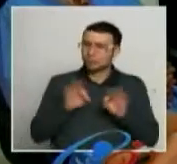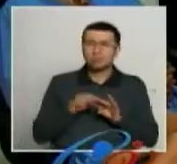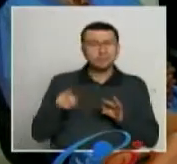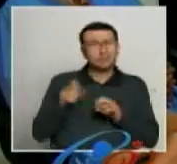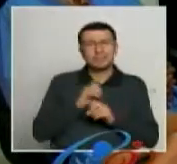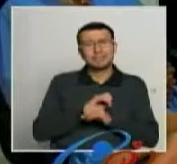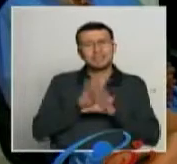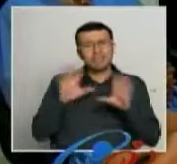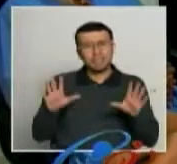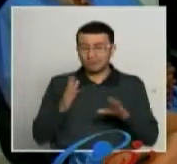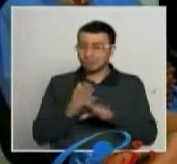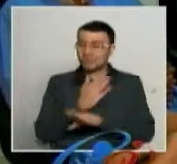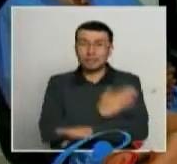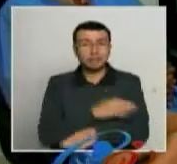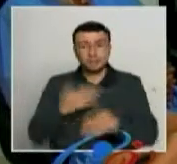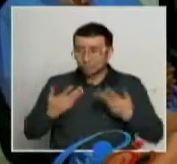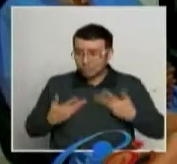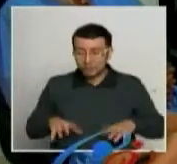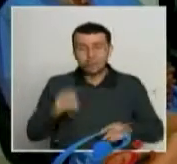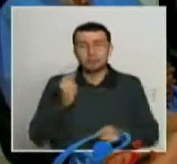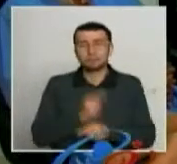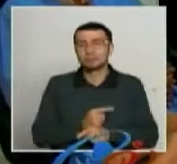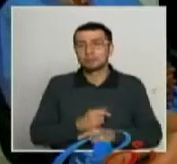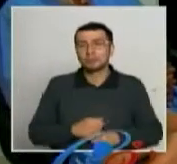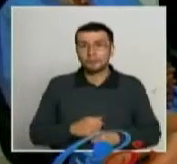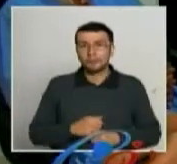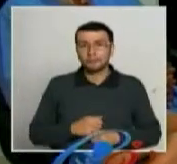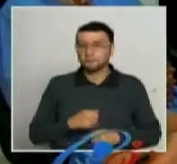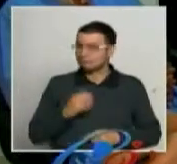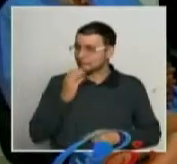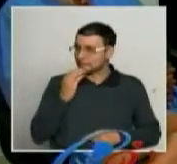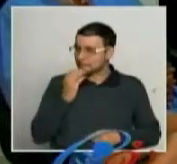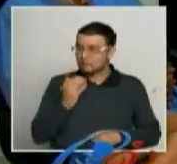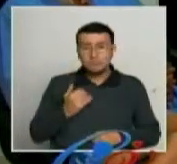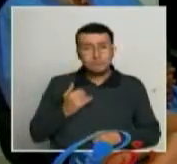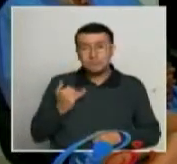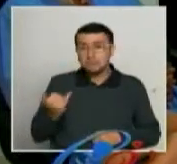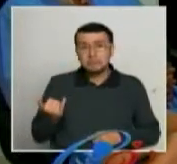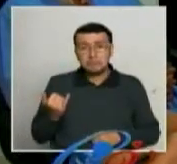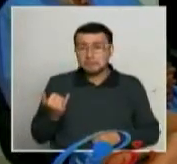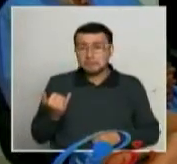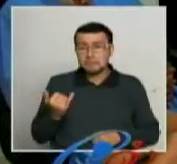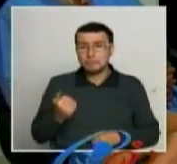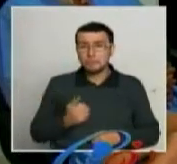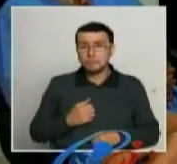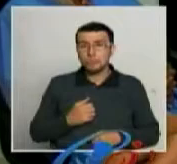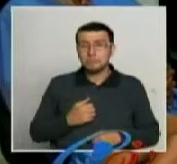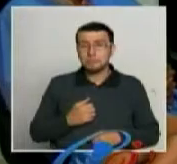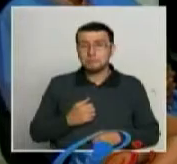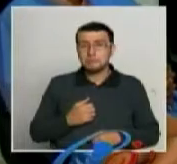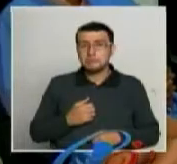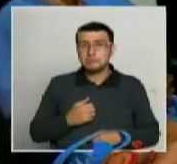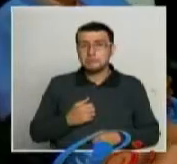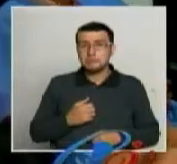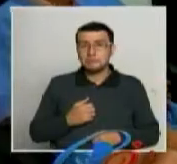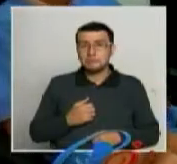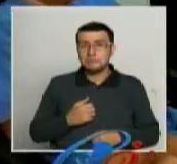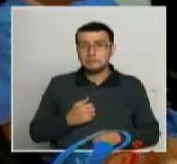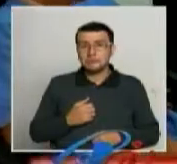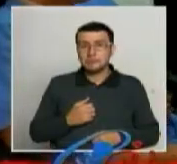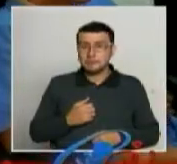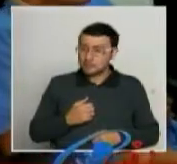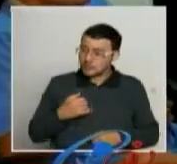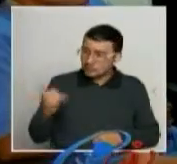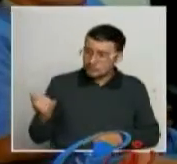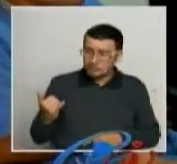de realizar cualquier tipo de procedimiento, porque no simplemente nosotros lo que observamos a simple vista son muchas veces